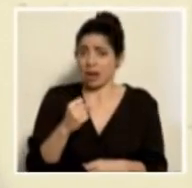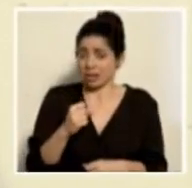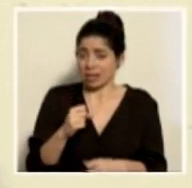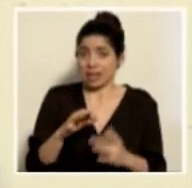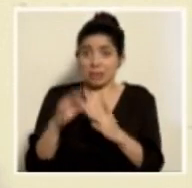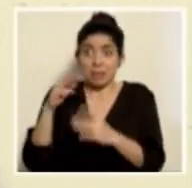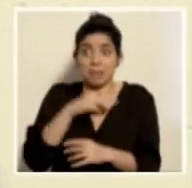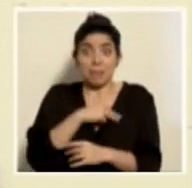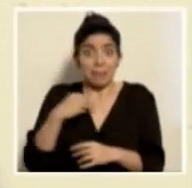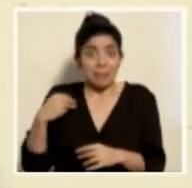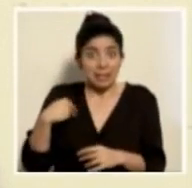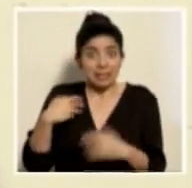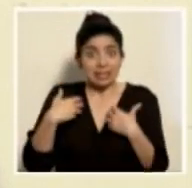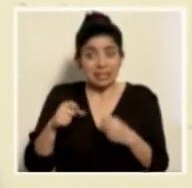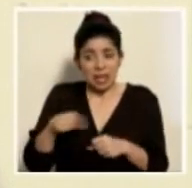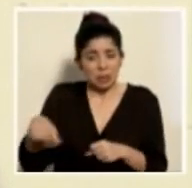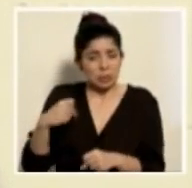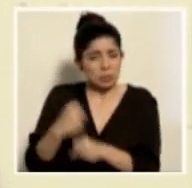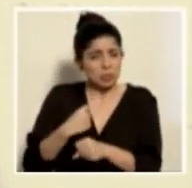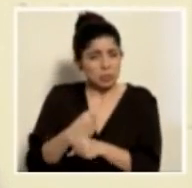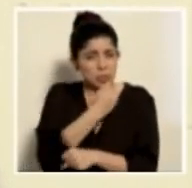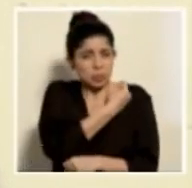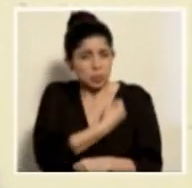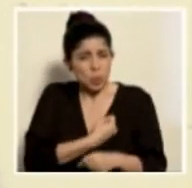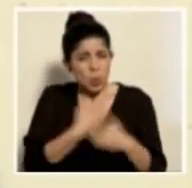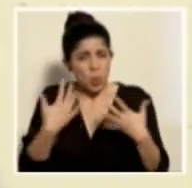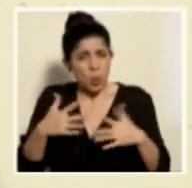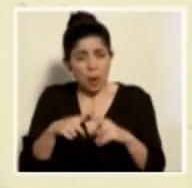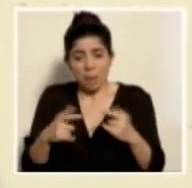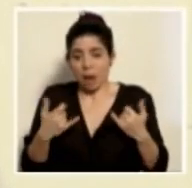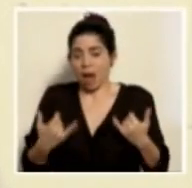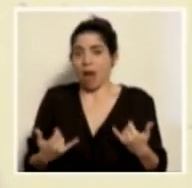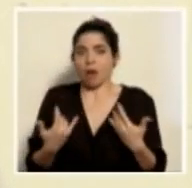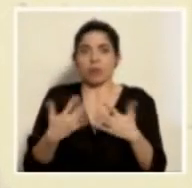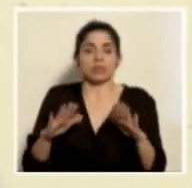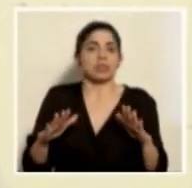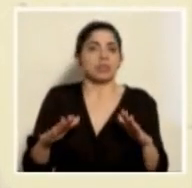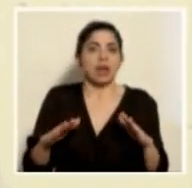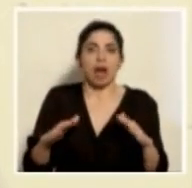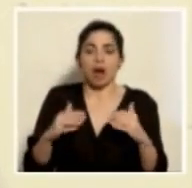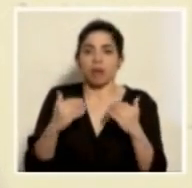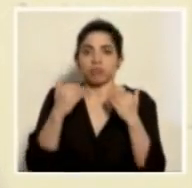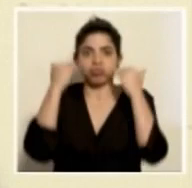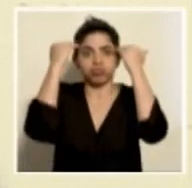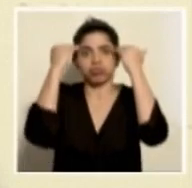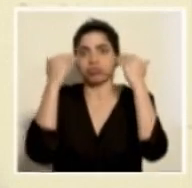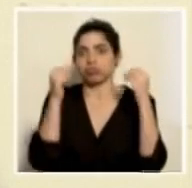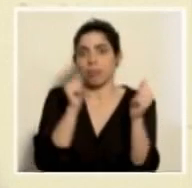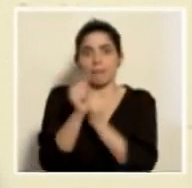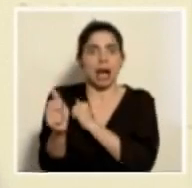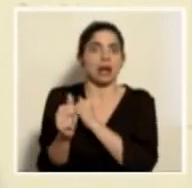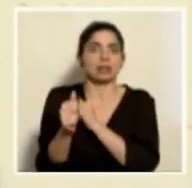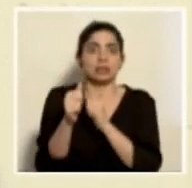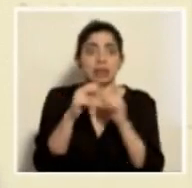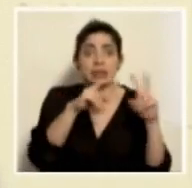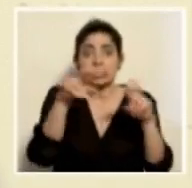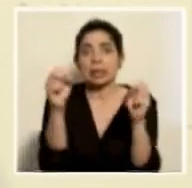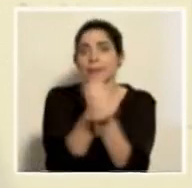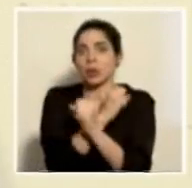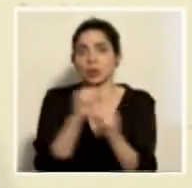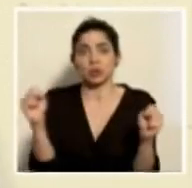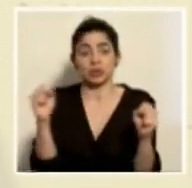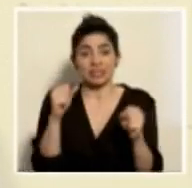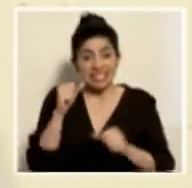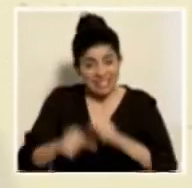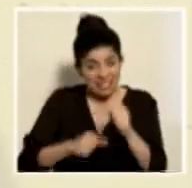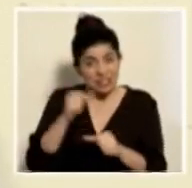gente del ministerio ha dado todo por todo, pero ya están justamente en un nivel de colapso, donde ya se perdió la trazabilidad, donde ya, por más que hagan todo ese